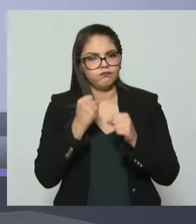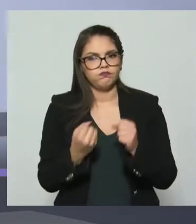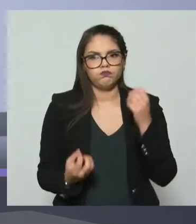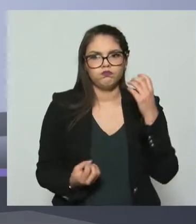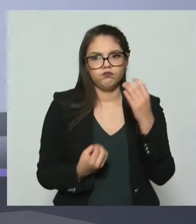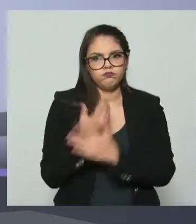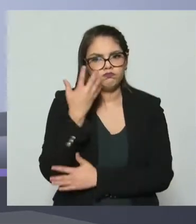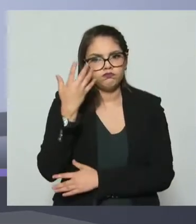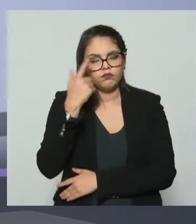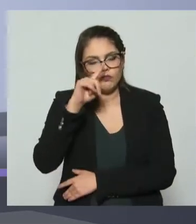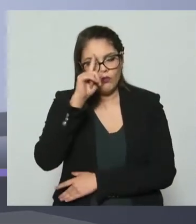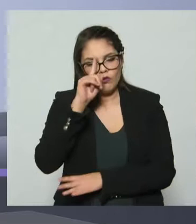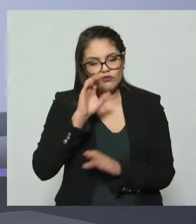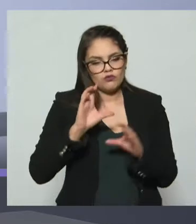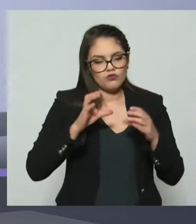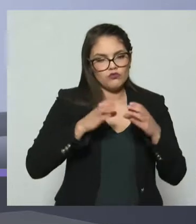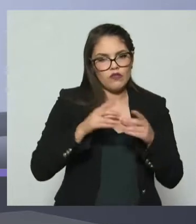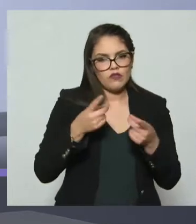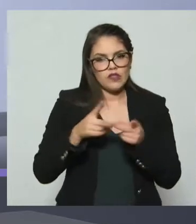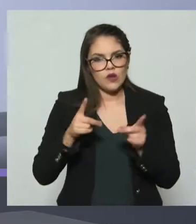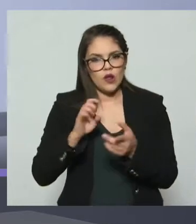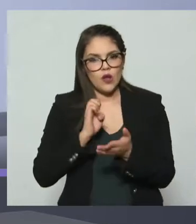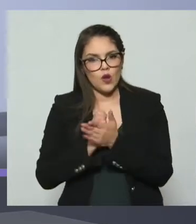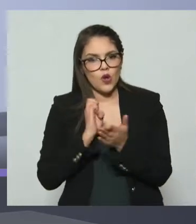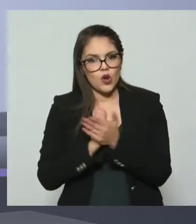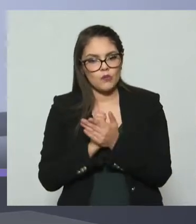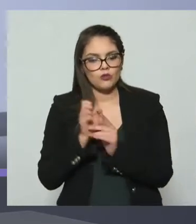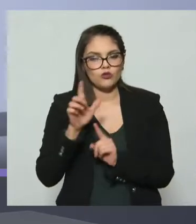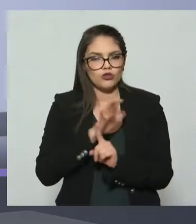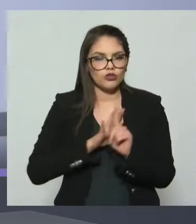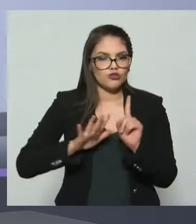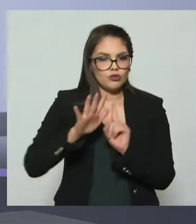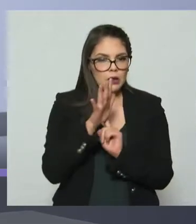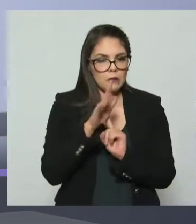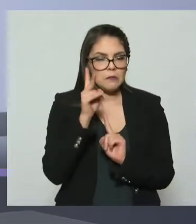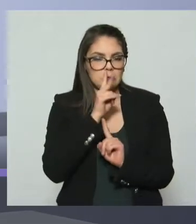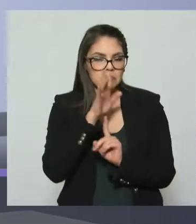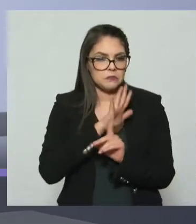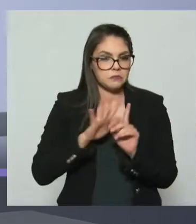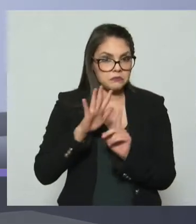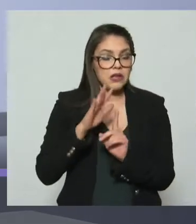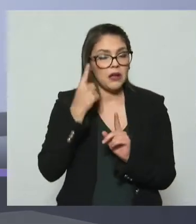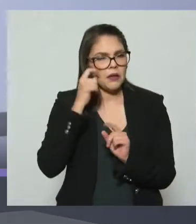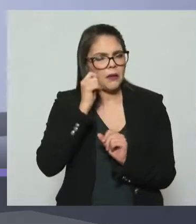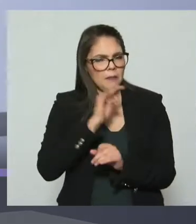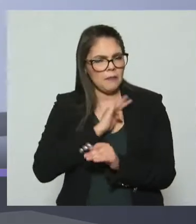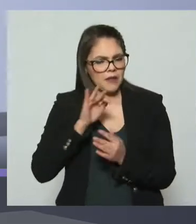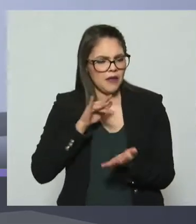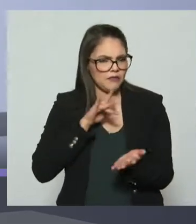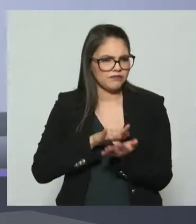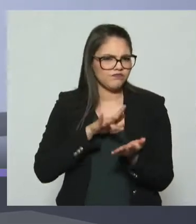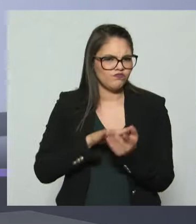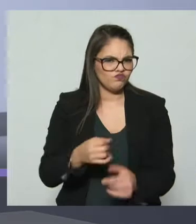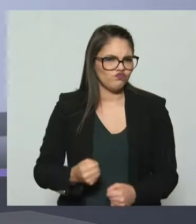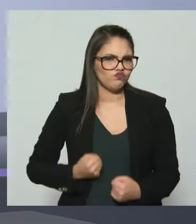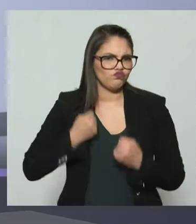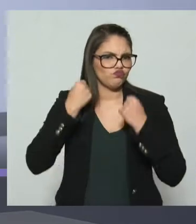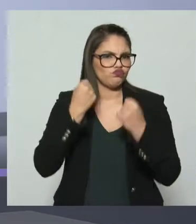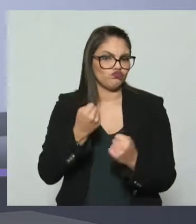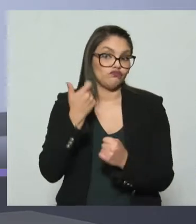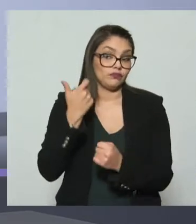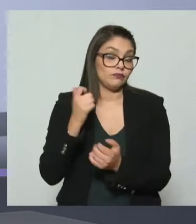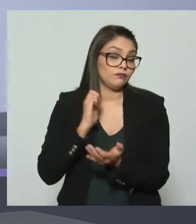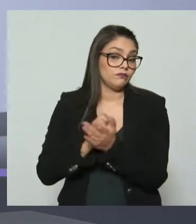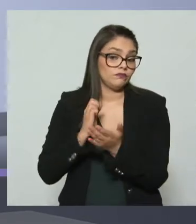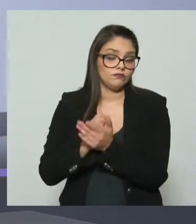nuevo Consejo de Desarrollo Económico, Social y Ambiental de la ciudad, que va a fortalecer y va a generar un impulso económico para la